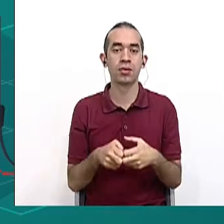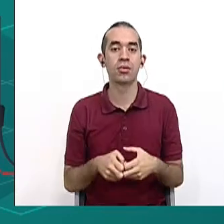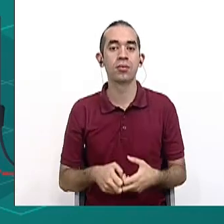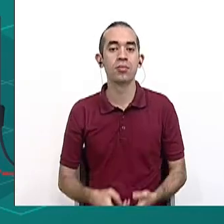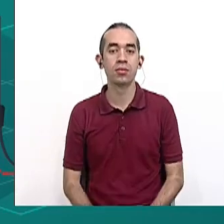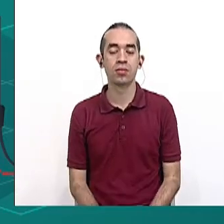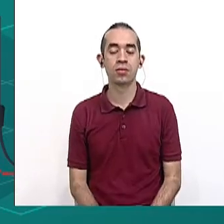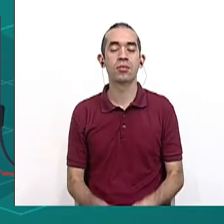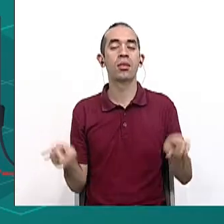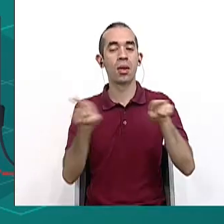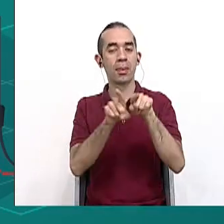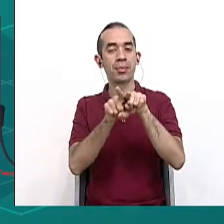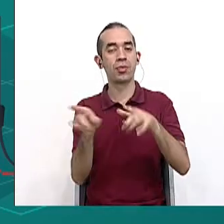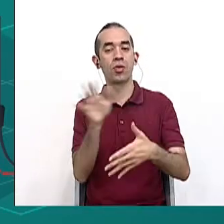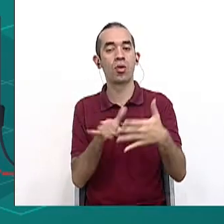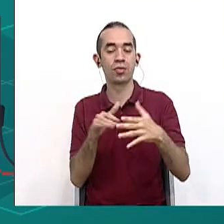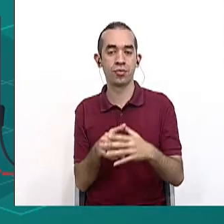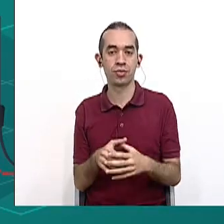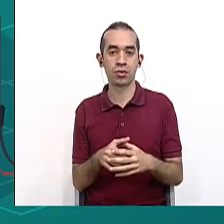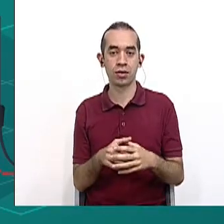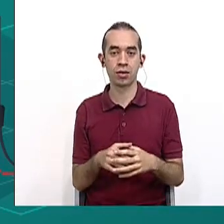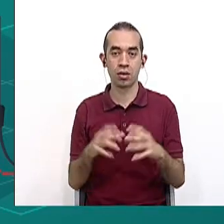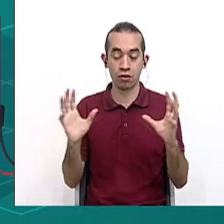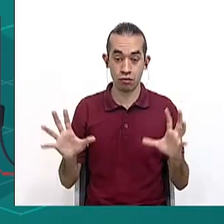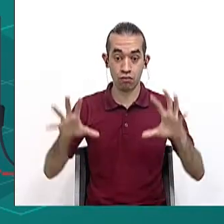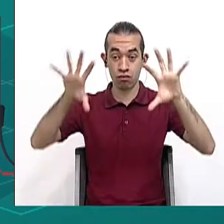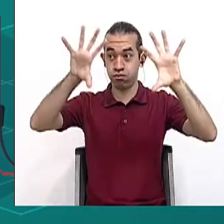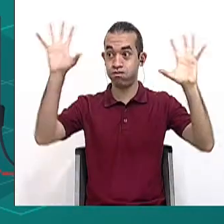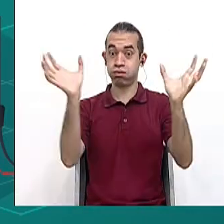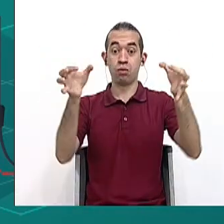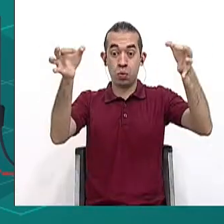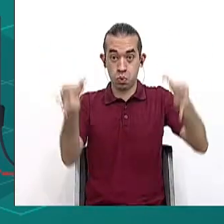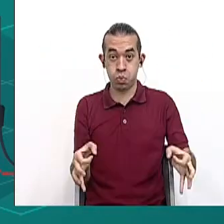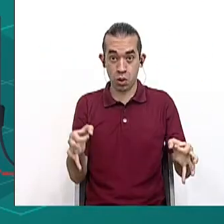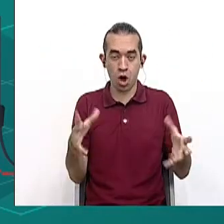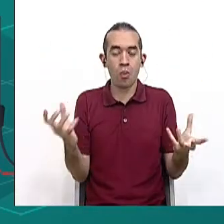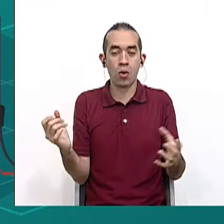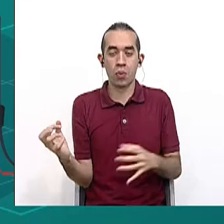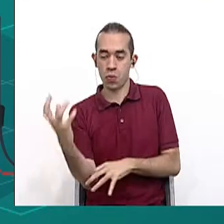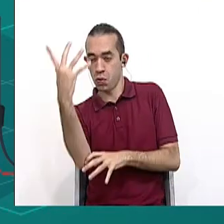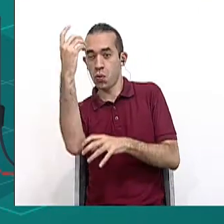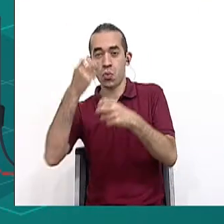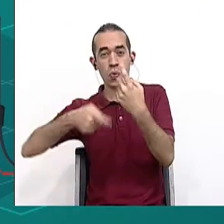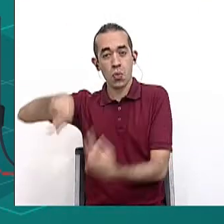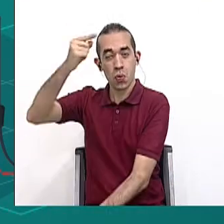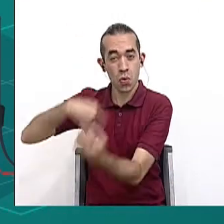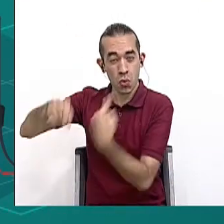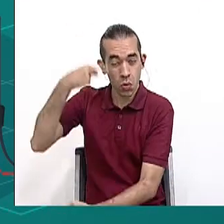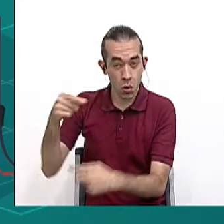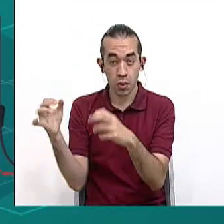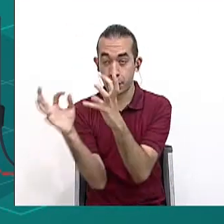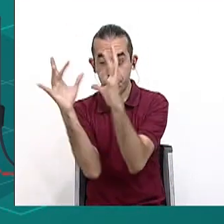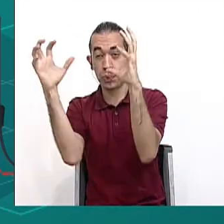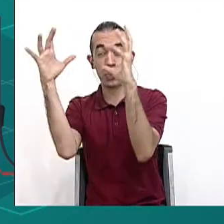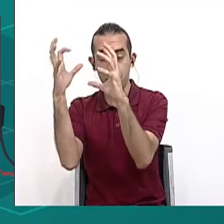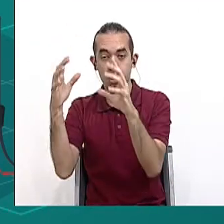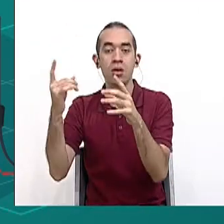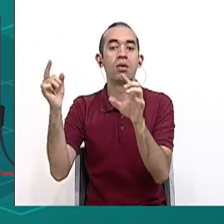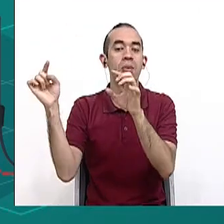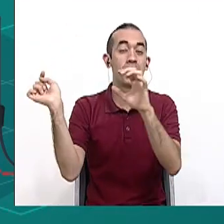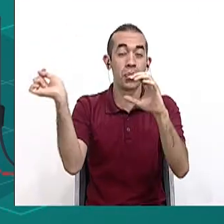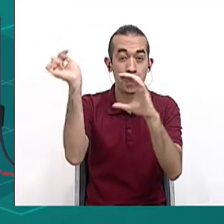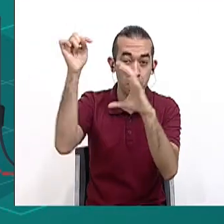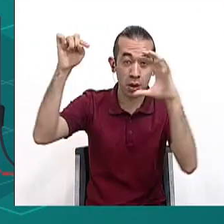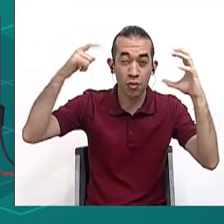inclusive cómo se carga un generador de Van de Graaff y la relación con la formación de los rayos